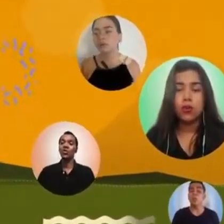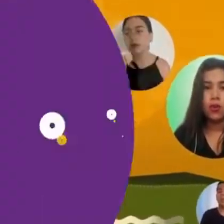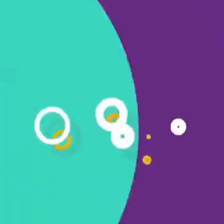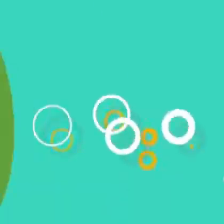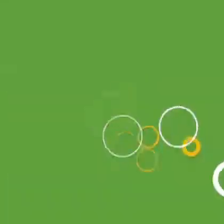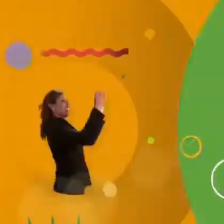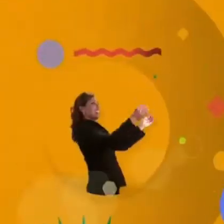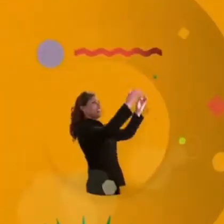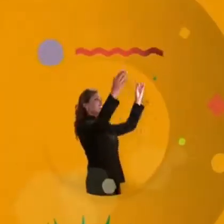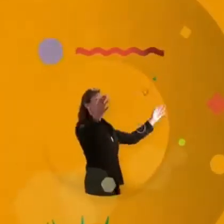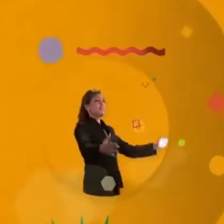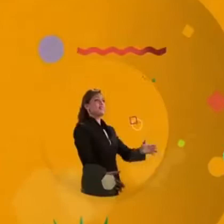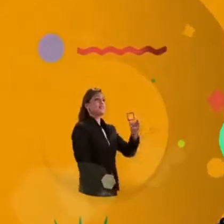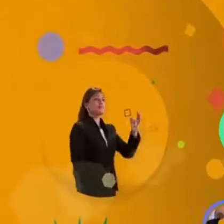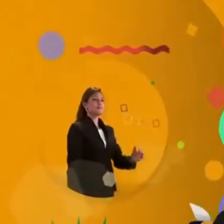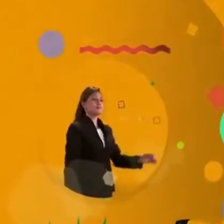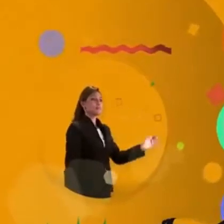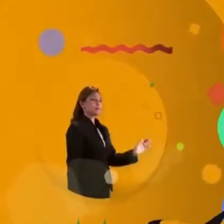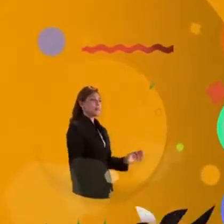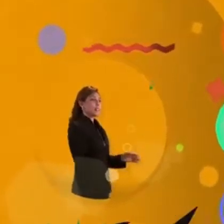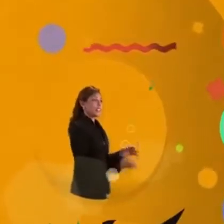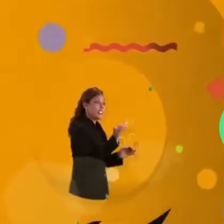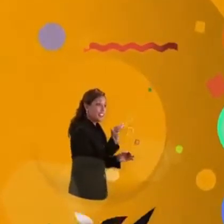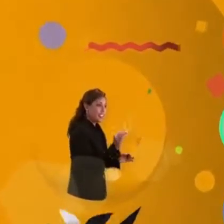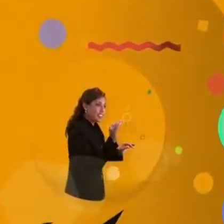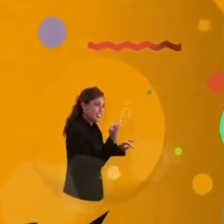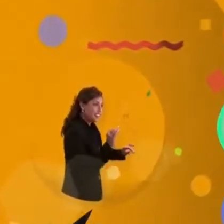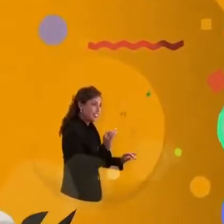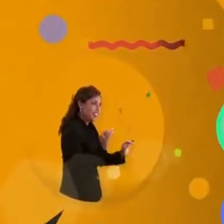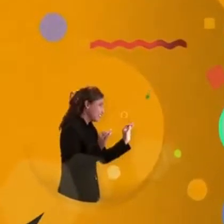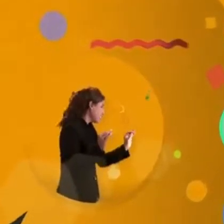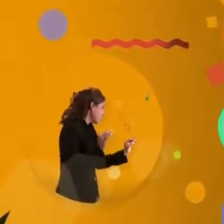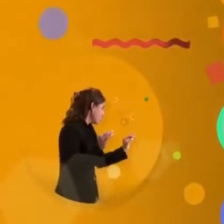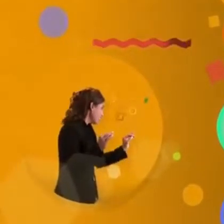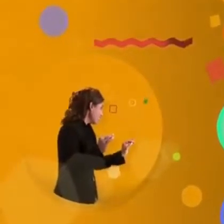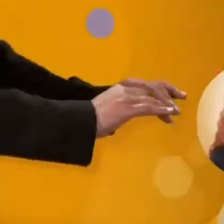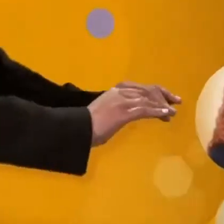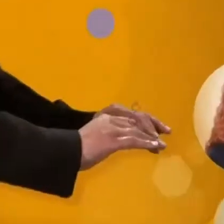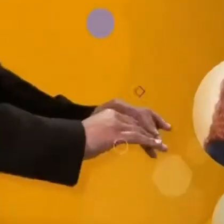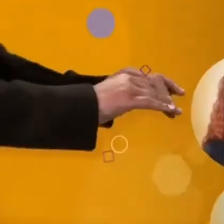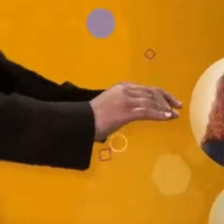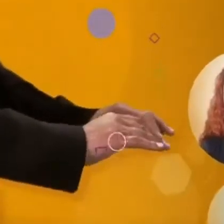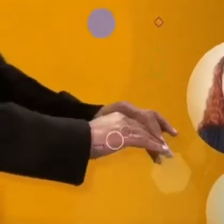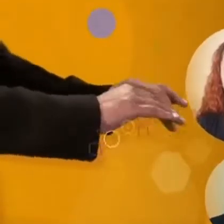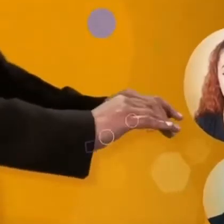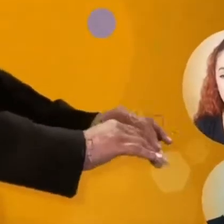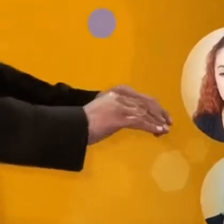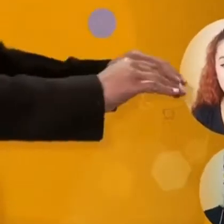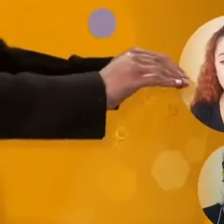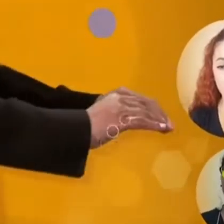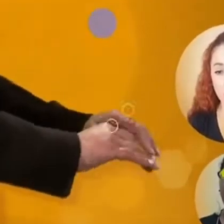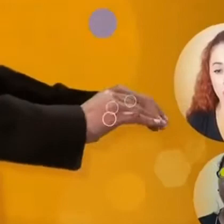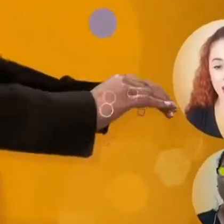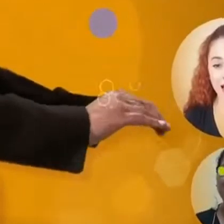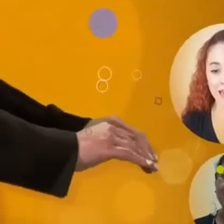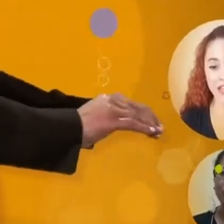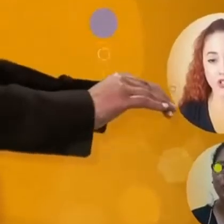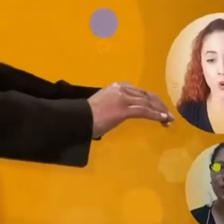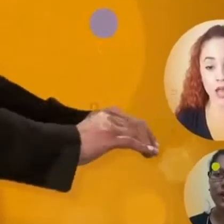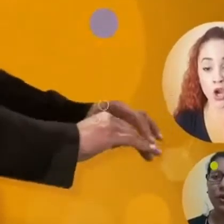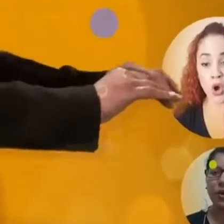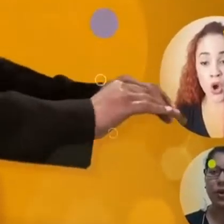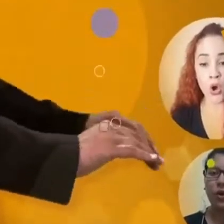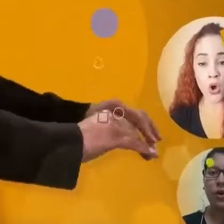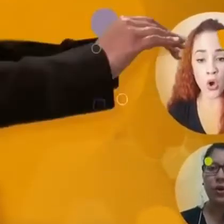viene volando un pájaro amarillo. Sobre el coca florito del